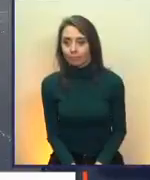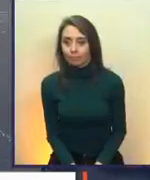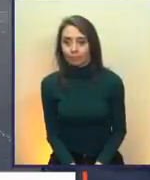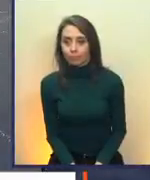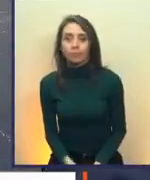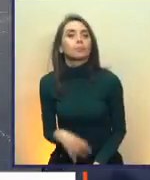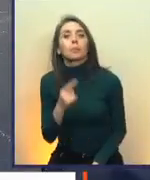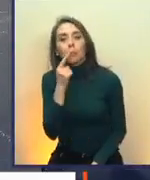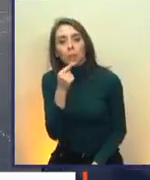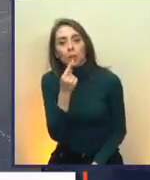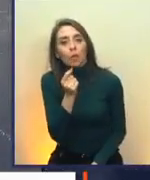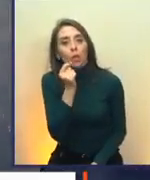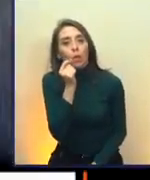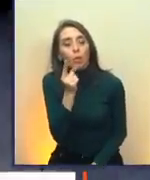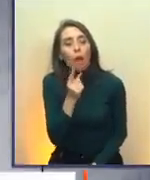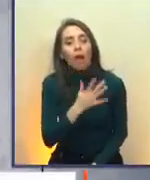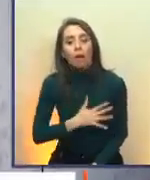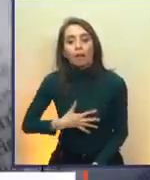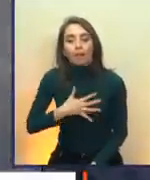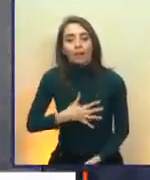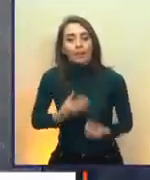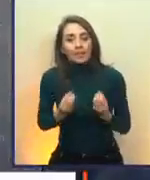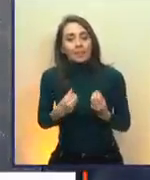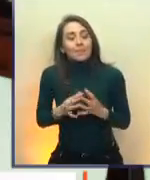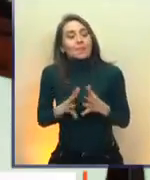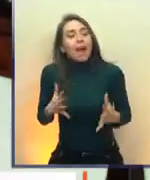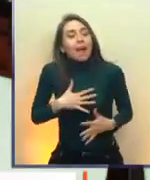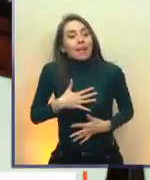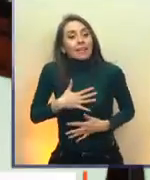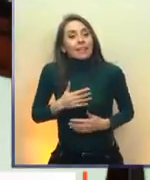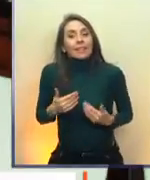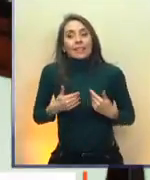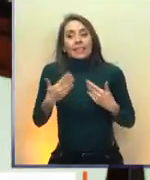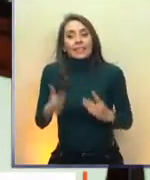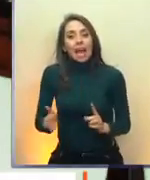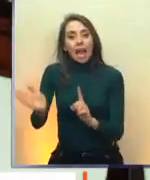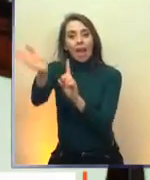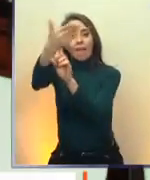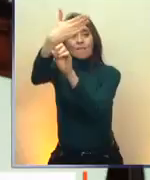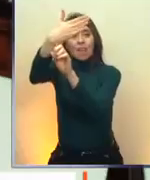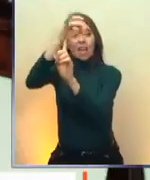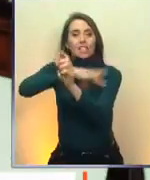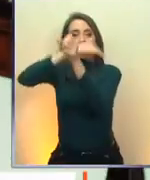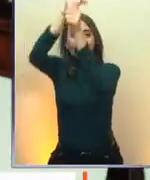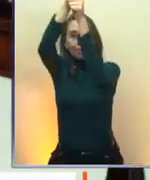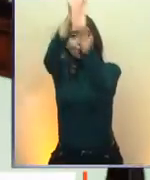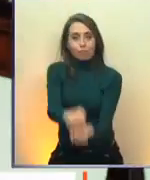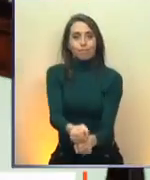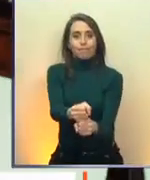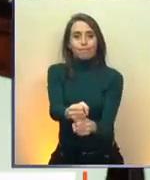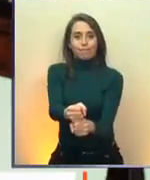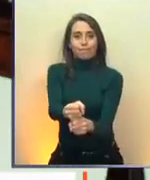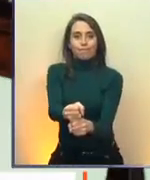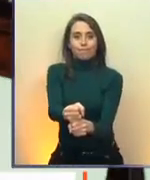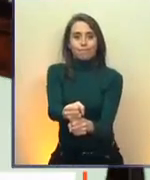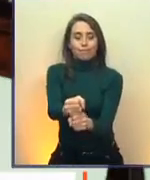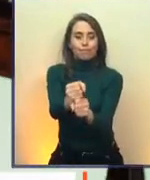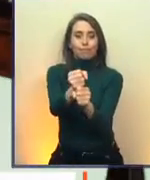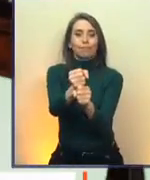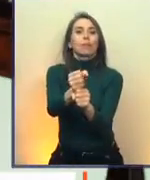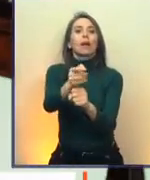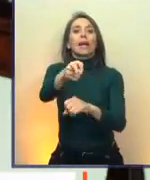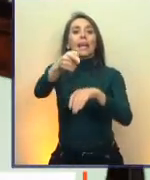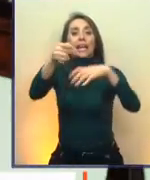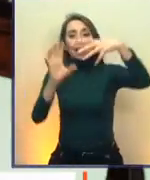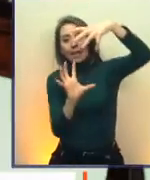¿Cuál es la satisfacción mayor que tiene uno? El haber dejado la bandera de Chile, haberla puesto en la frontera